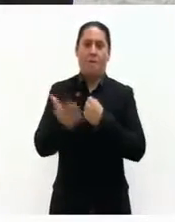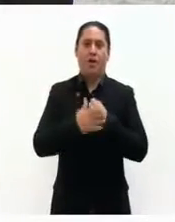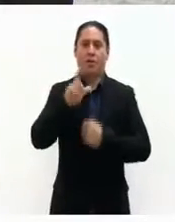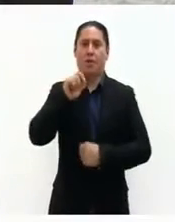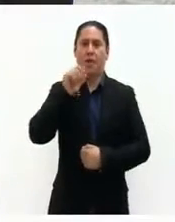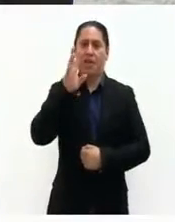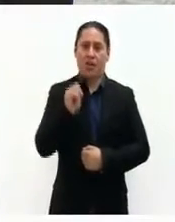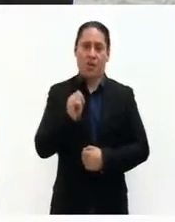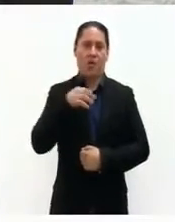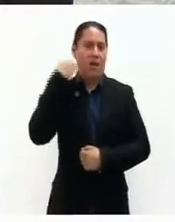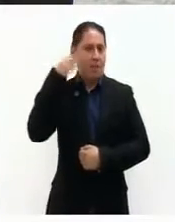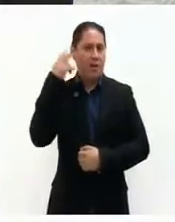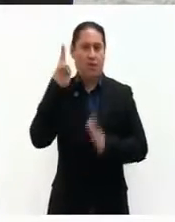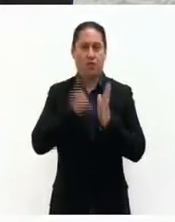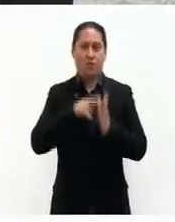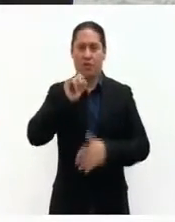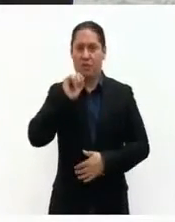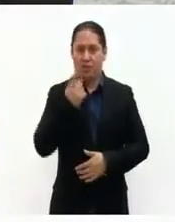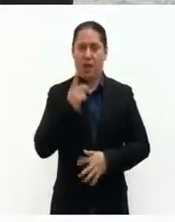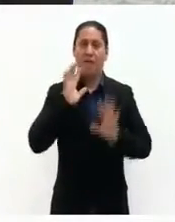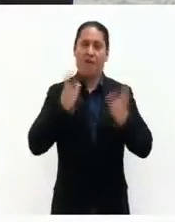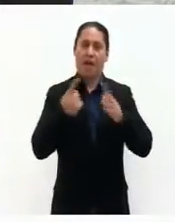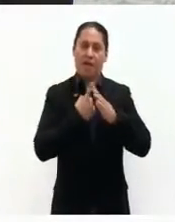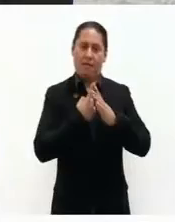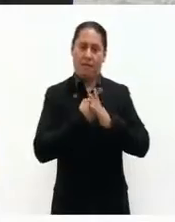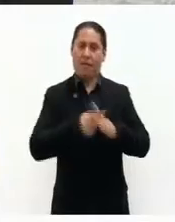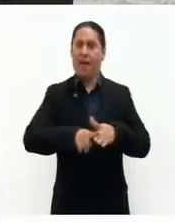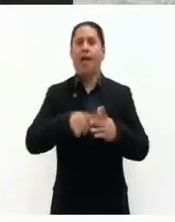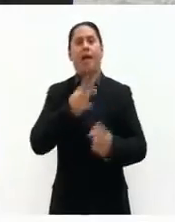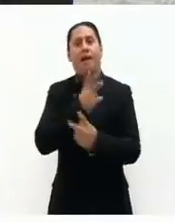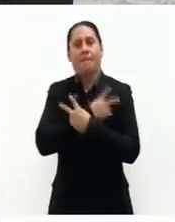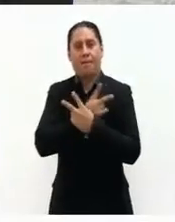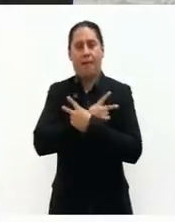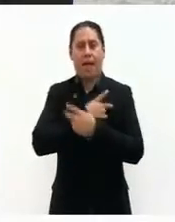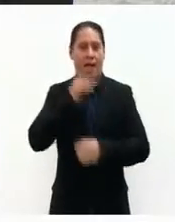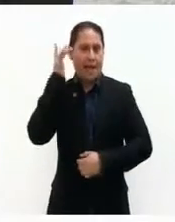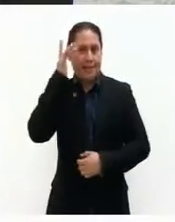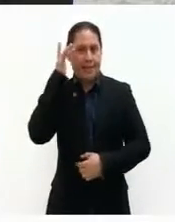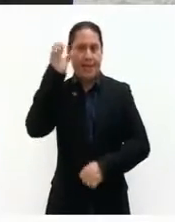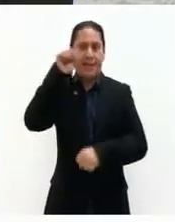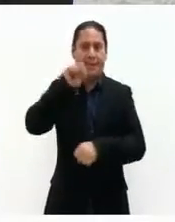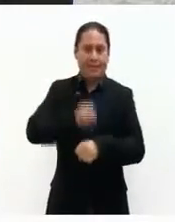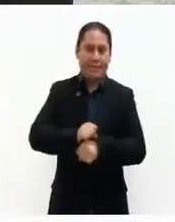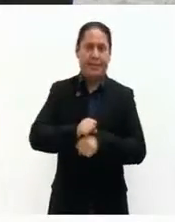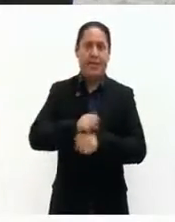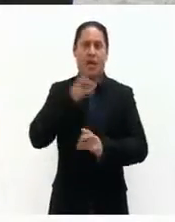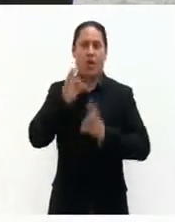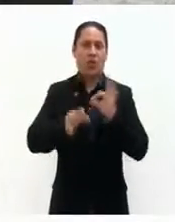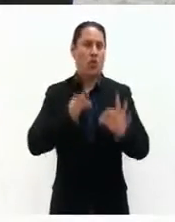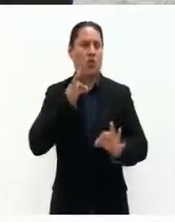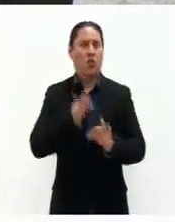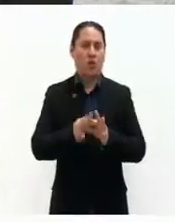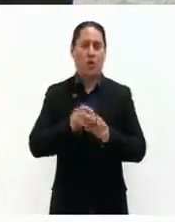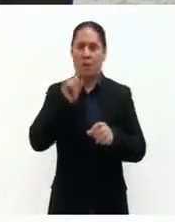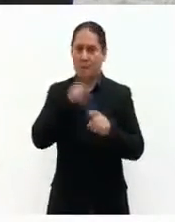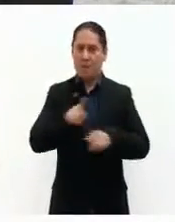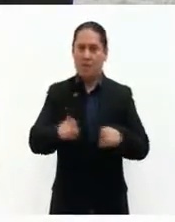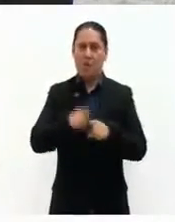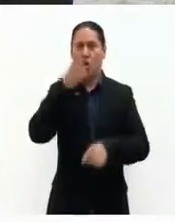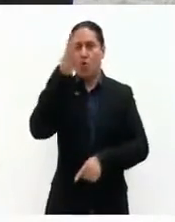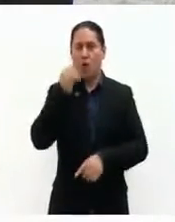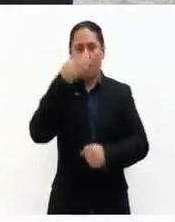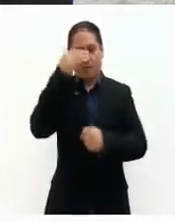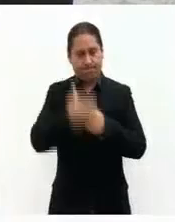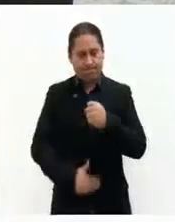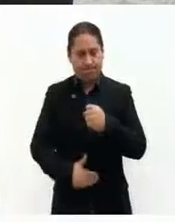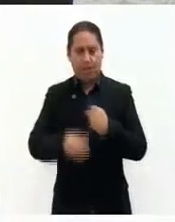29 de marzo del 2021, dará inicio el periodo vacacional de Semana Santa y concluirá el 9 de abril del mismo año, por lo